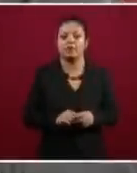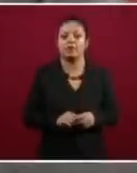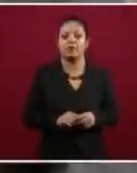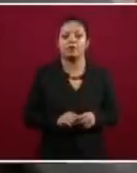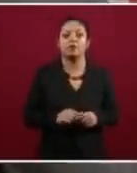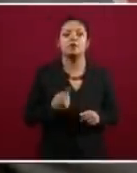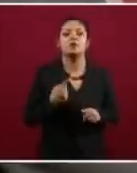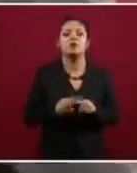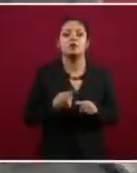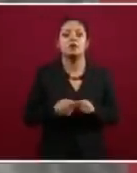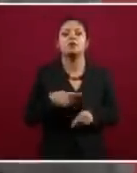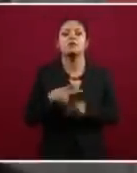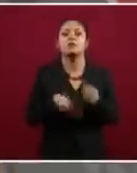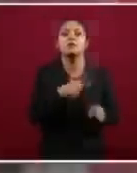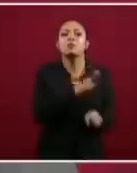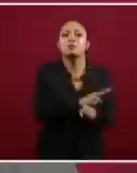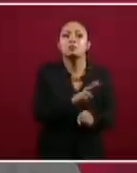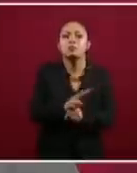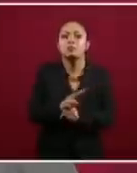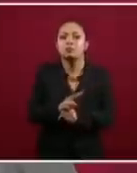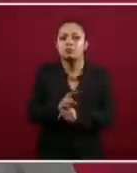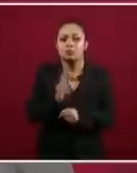¿quién va a cuidar? Todo el pueblo.